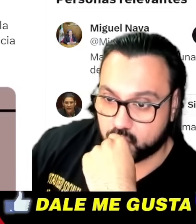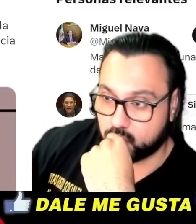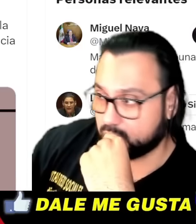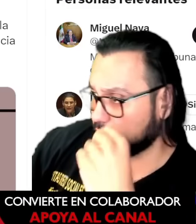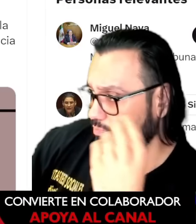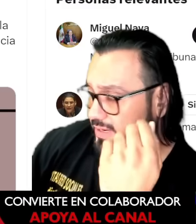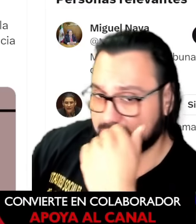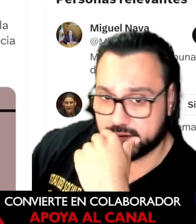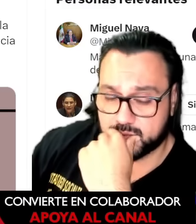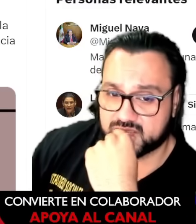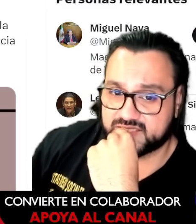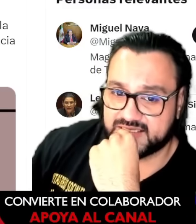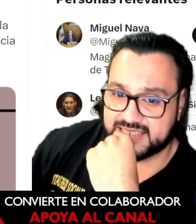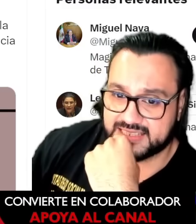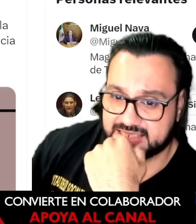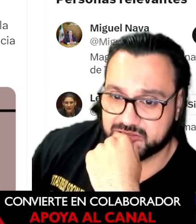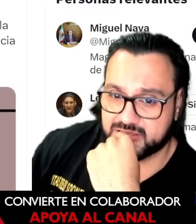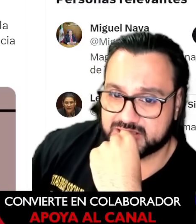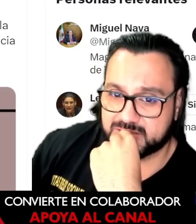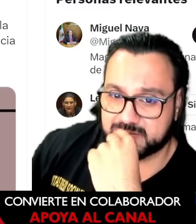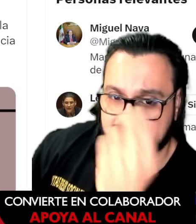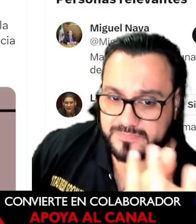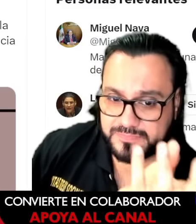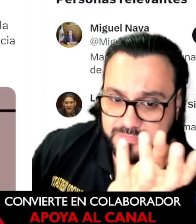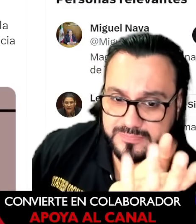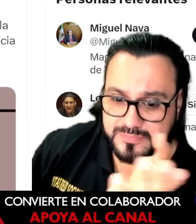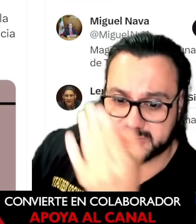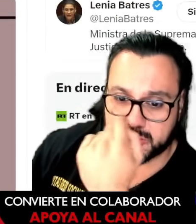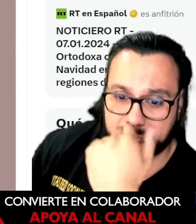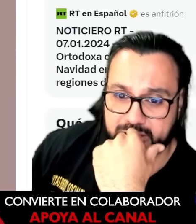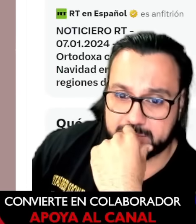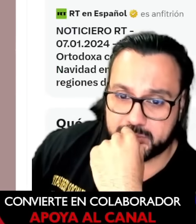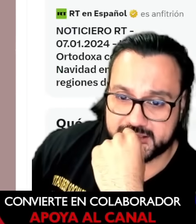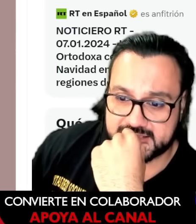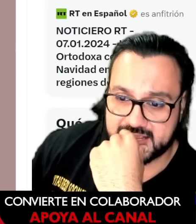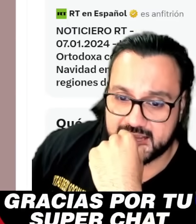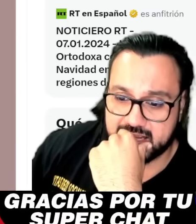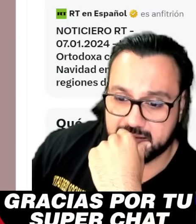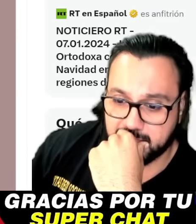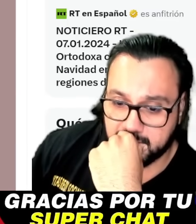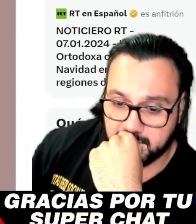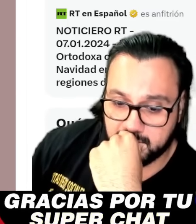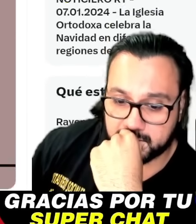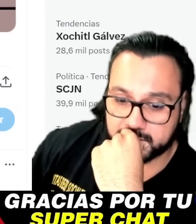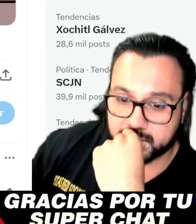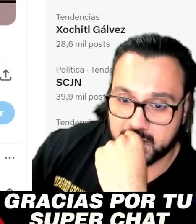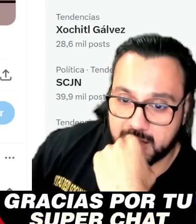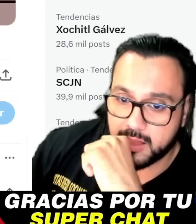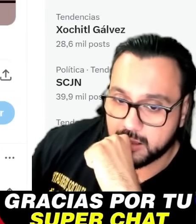cierto recibió muchas felicitaciones, ¿no? Como por ejemplo aquí está,